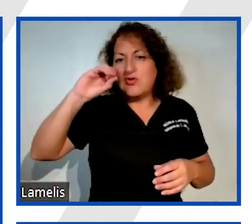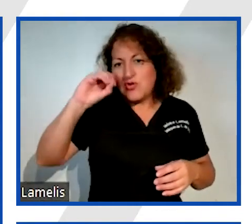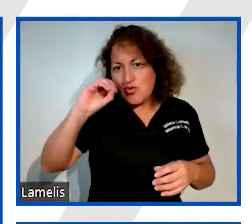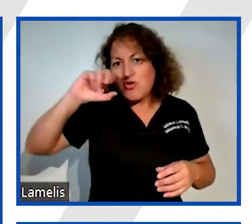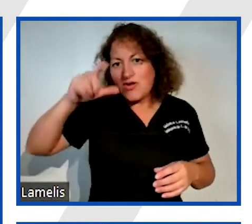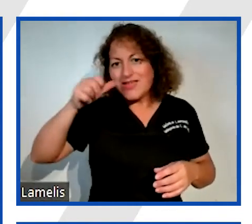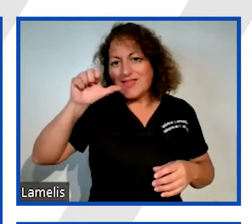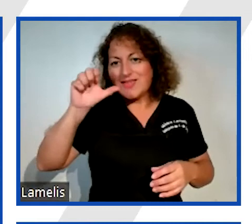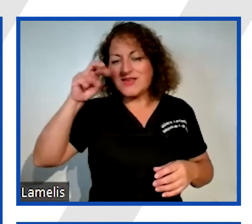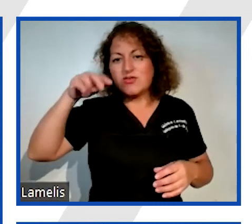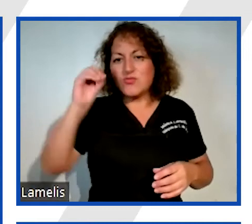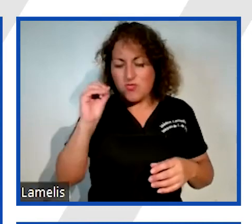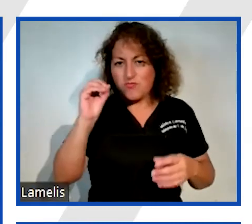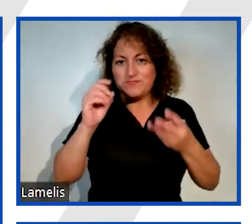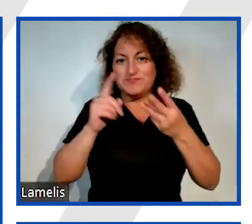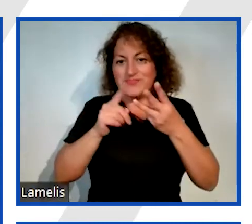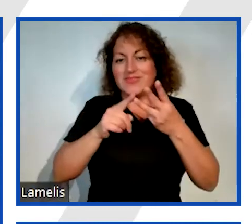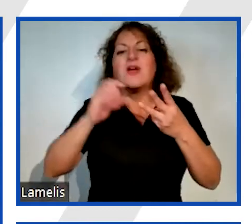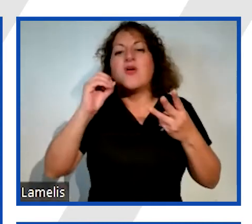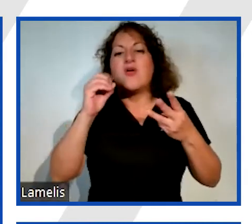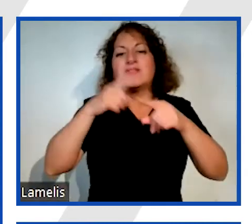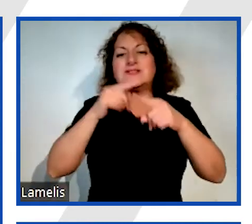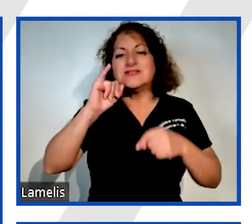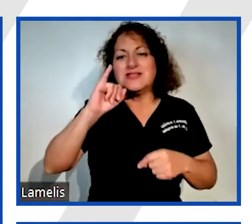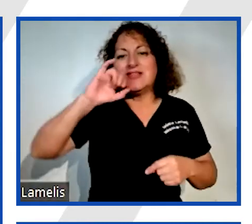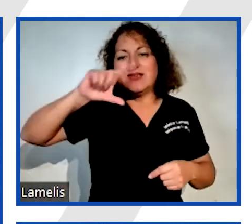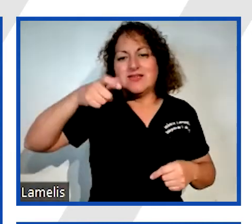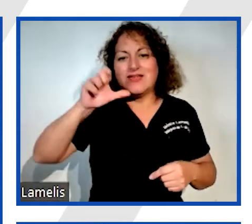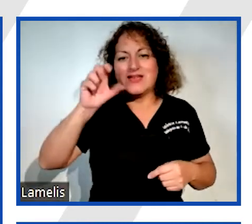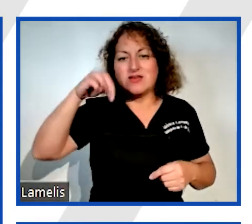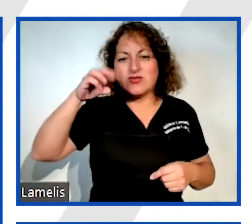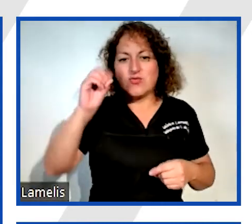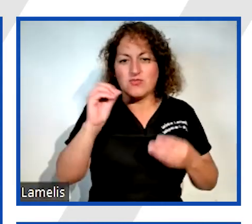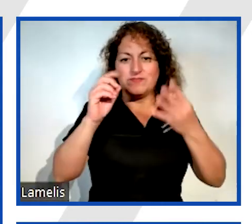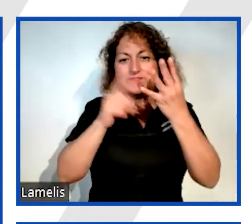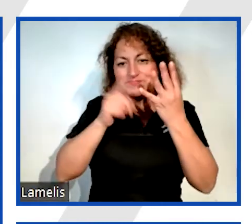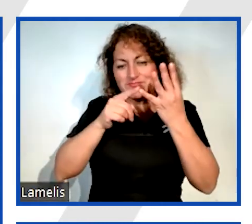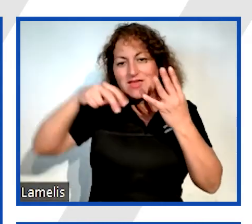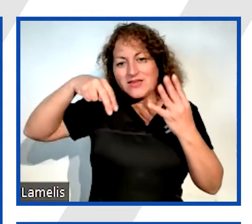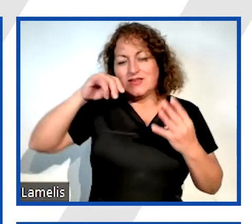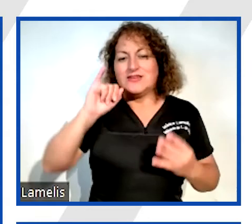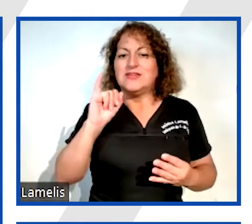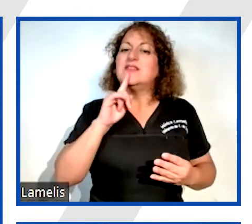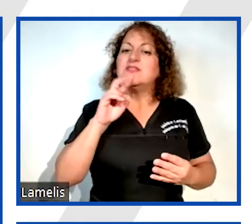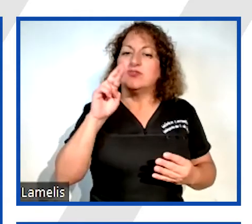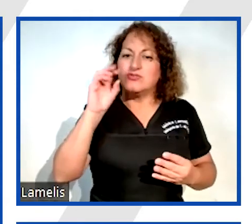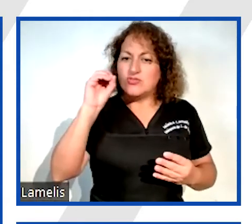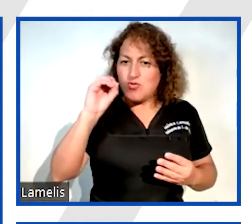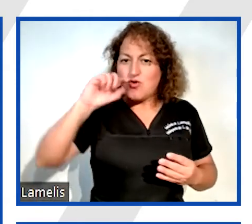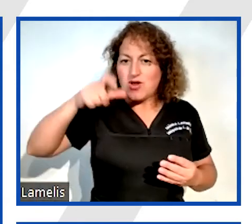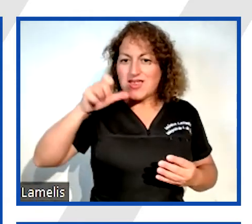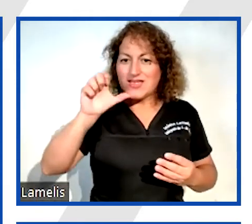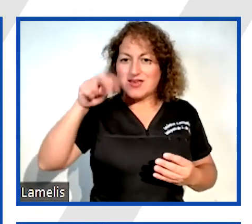lo que es el agua básicamente es hidrógeno y oxígeno y si empezamos a hablar verdad de la nube primigenia la nube